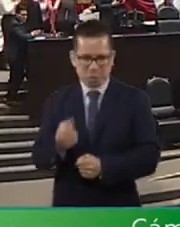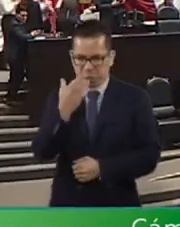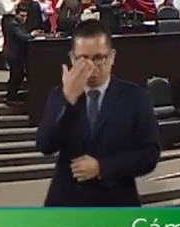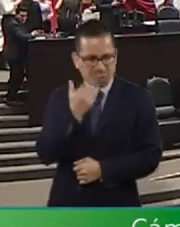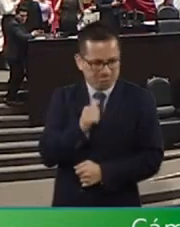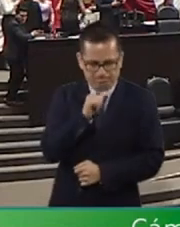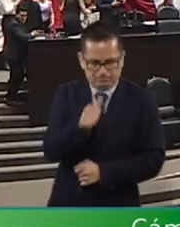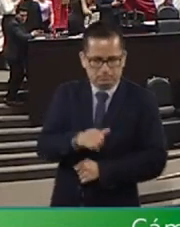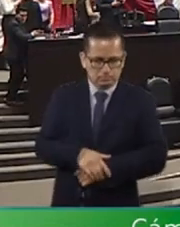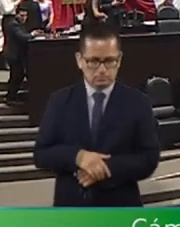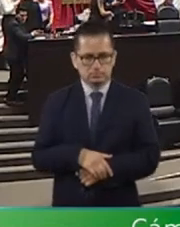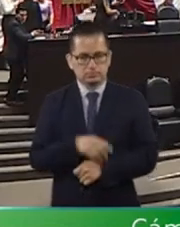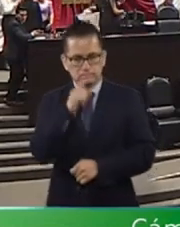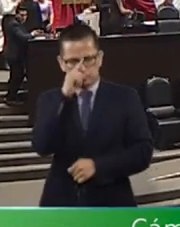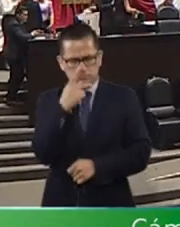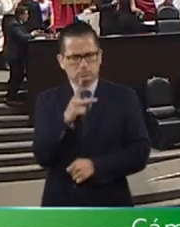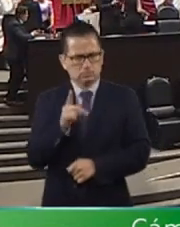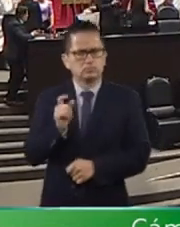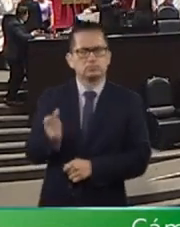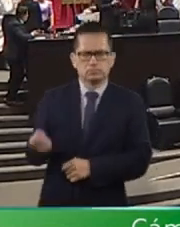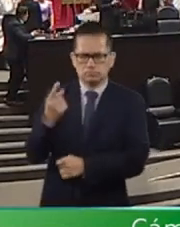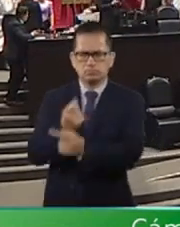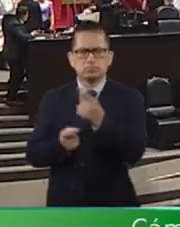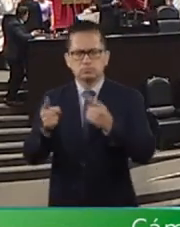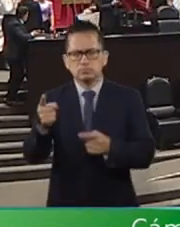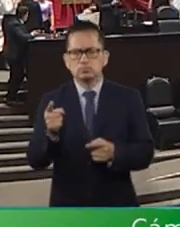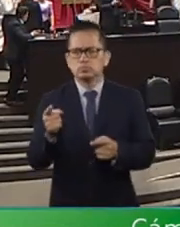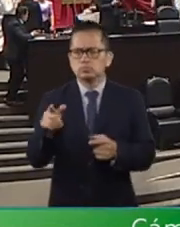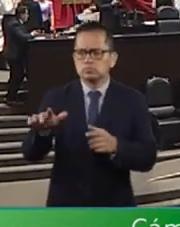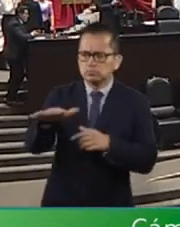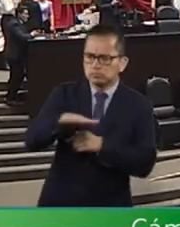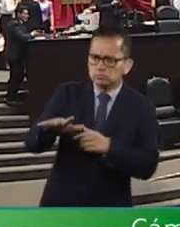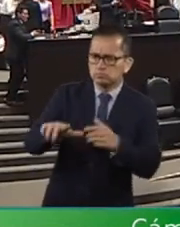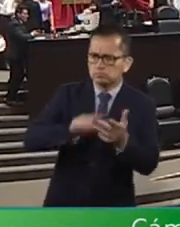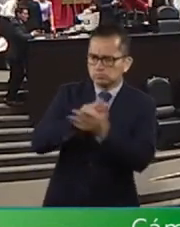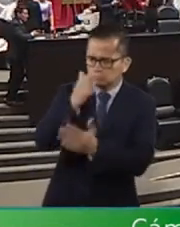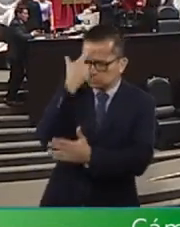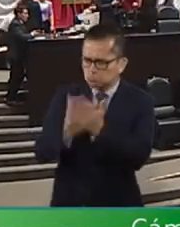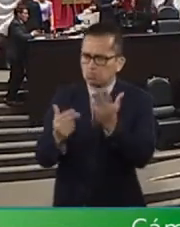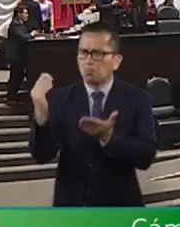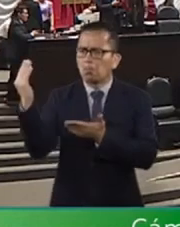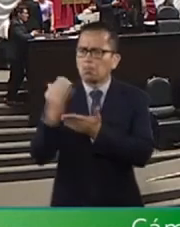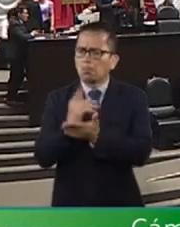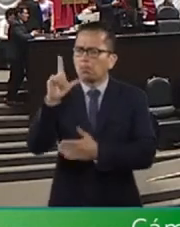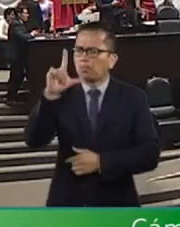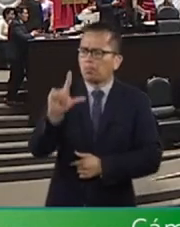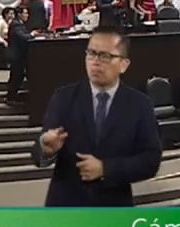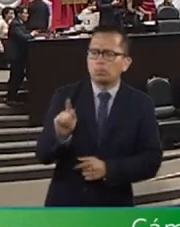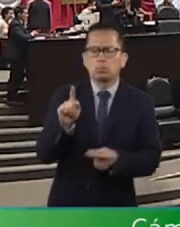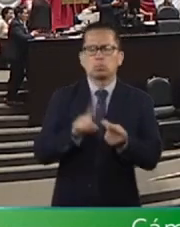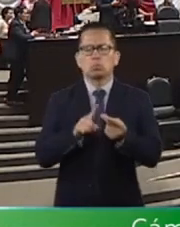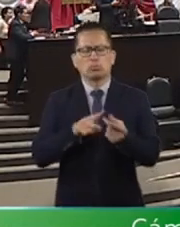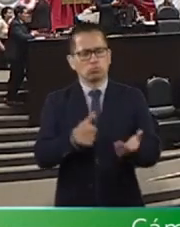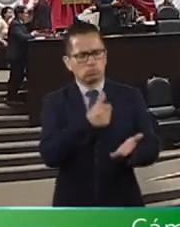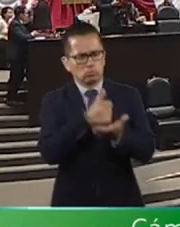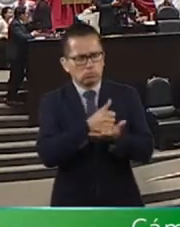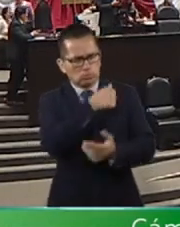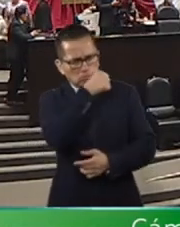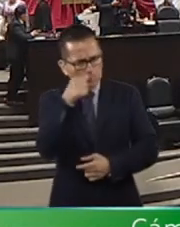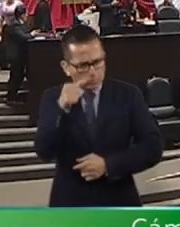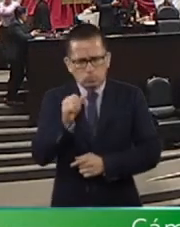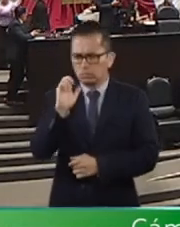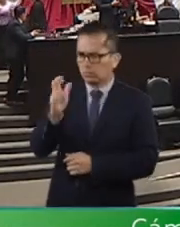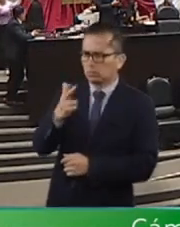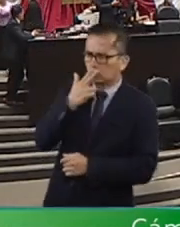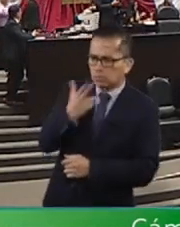más exitosas de disminución del crimen, como Ciudad Juárez, Chihuahua y Ciudad Nezahualcóyotl, toman en cuenta la